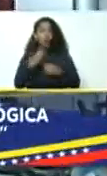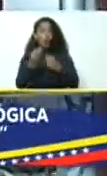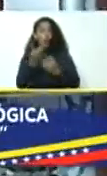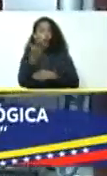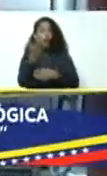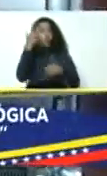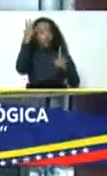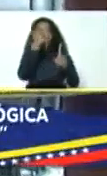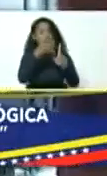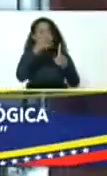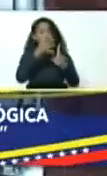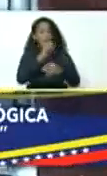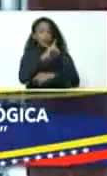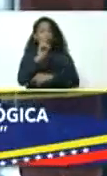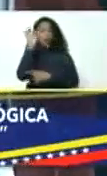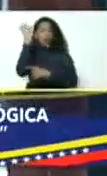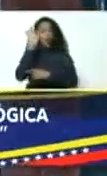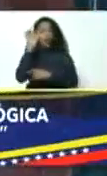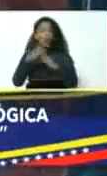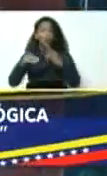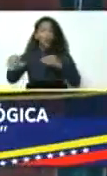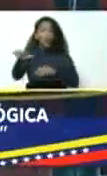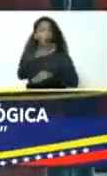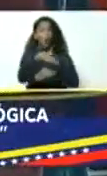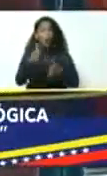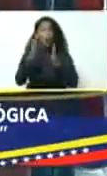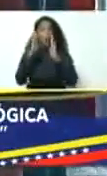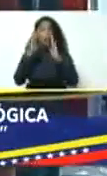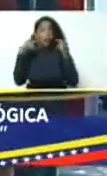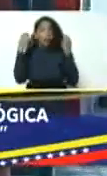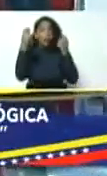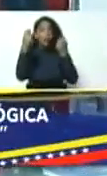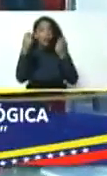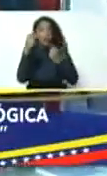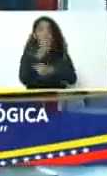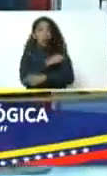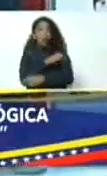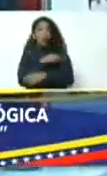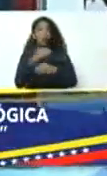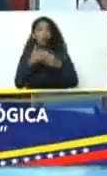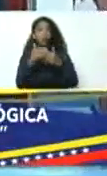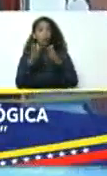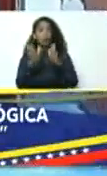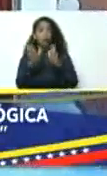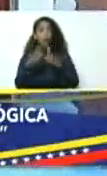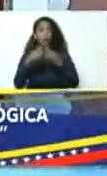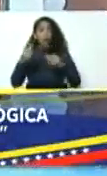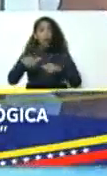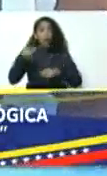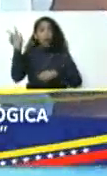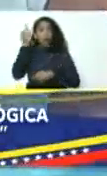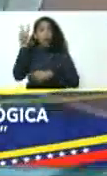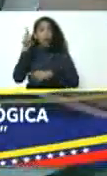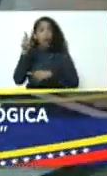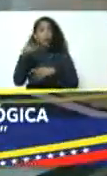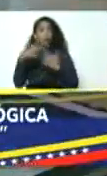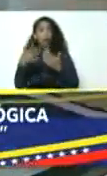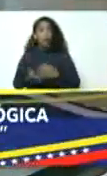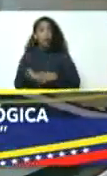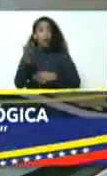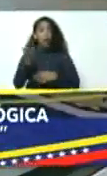dio la instrucción del 100% de todos los consultorios populares y hospitales rehabilitados en toda Venezuela. Es